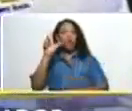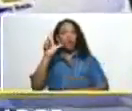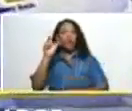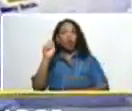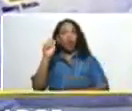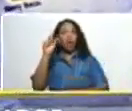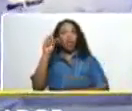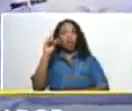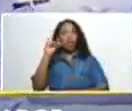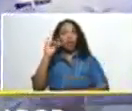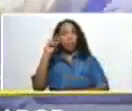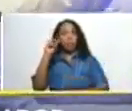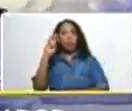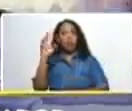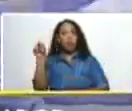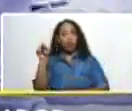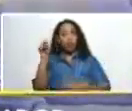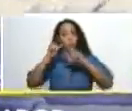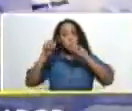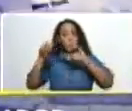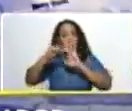general.